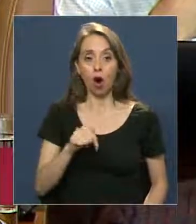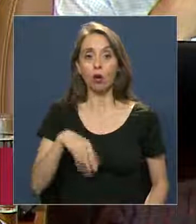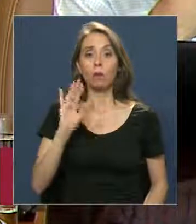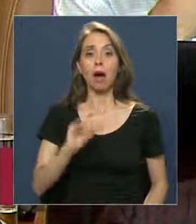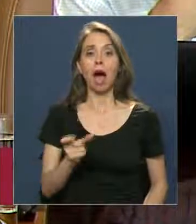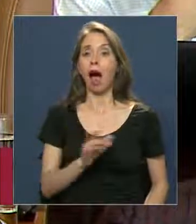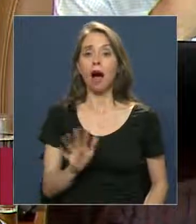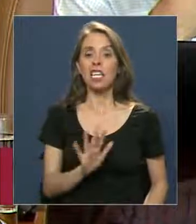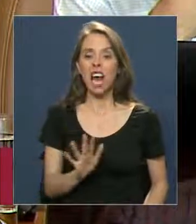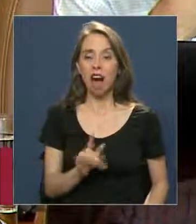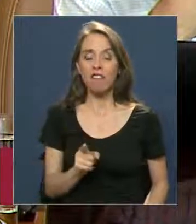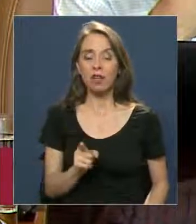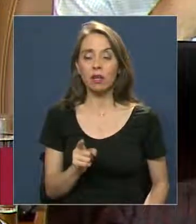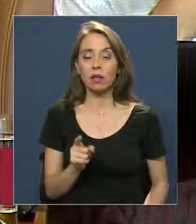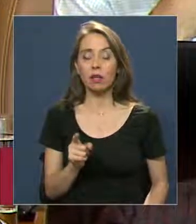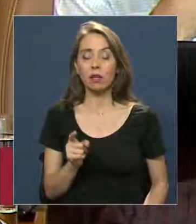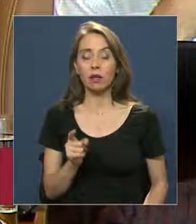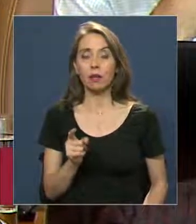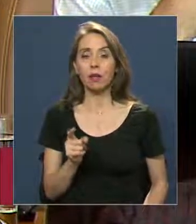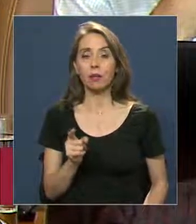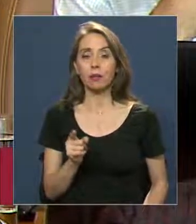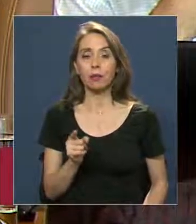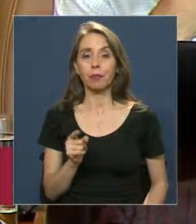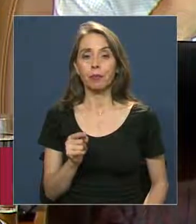hoy día, ¿cierto?,